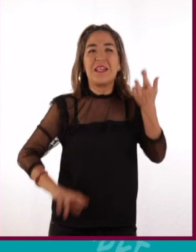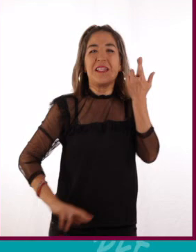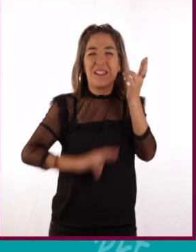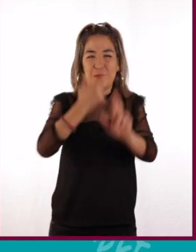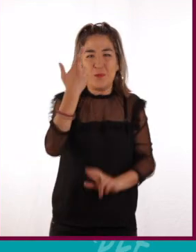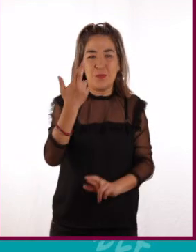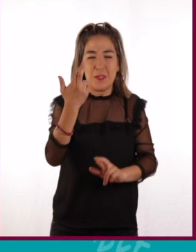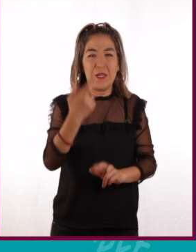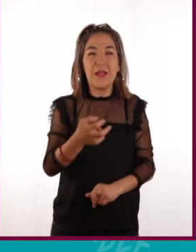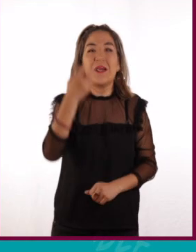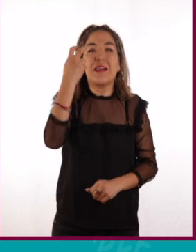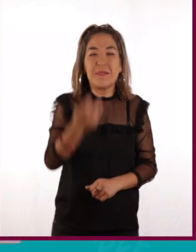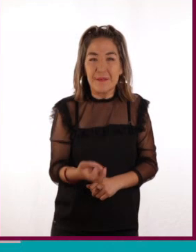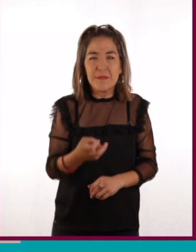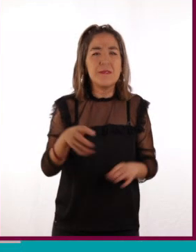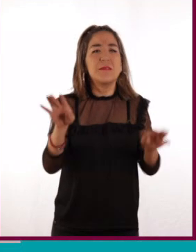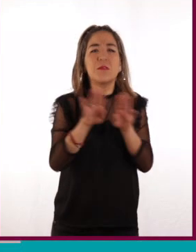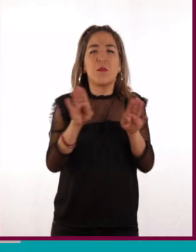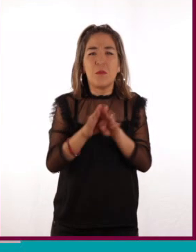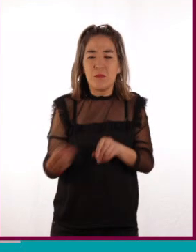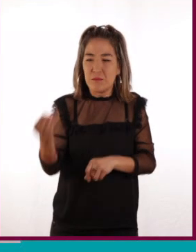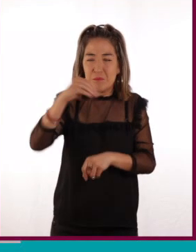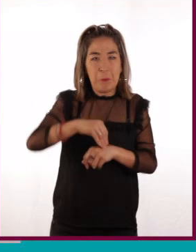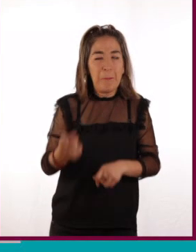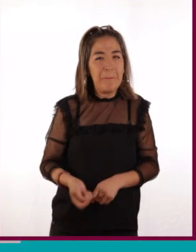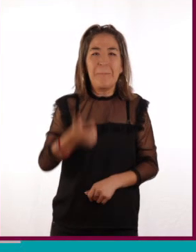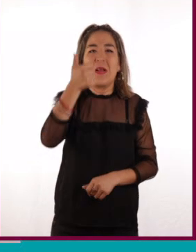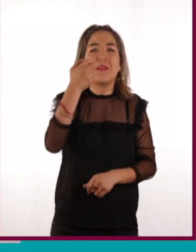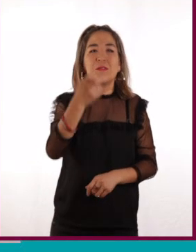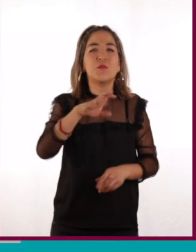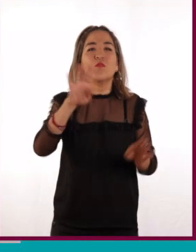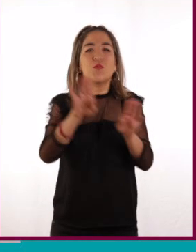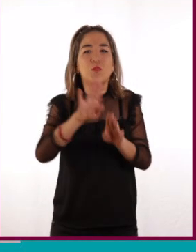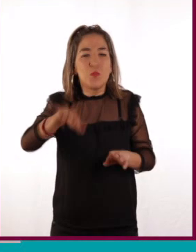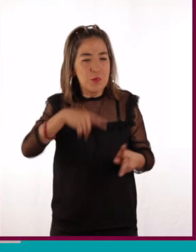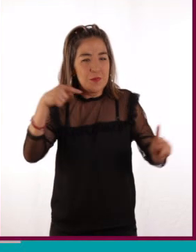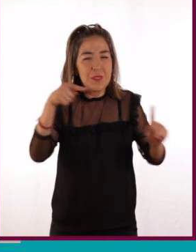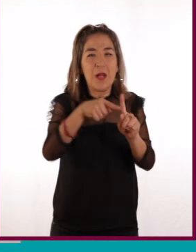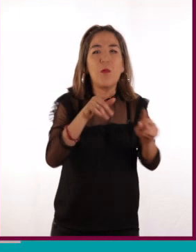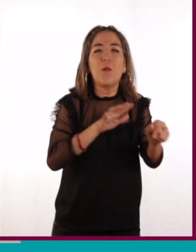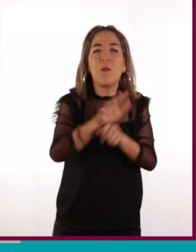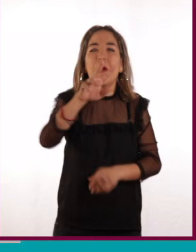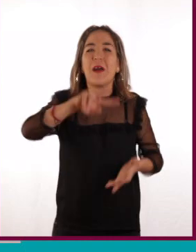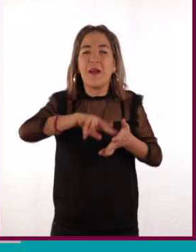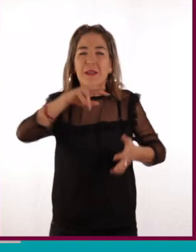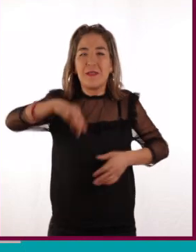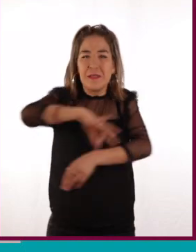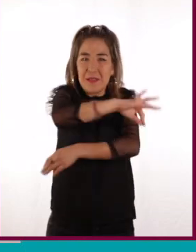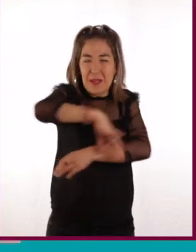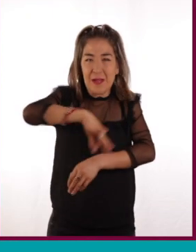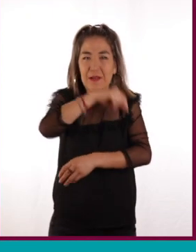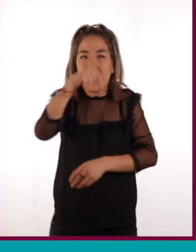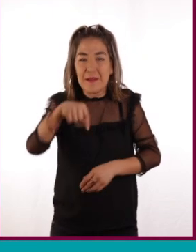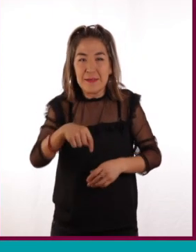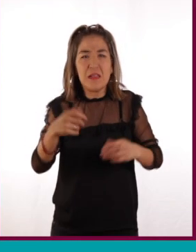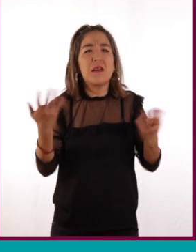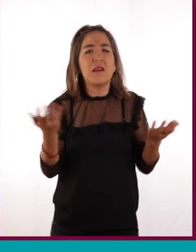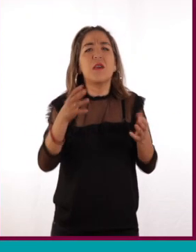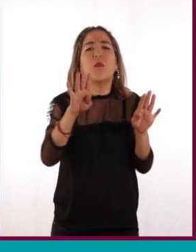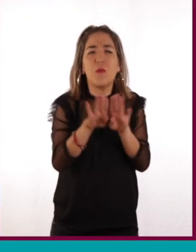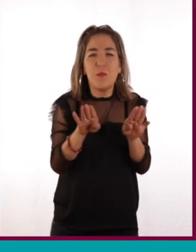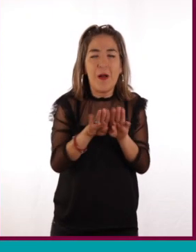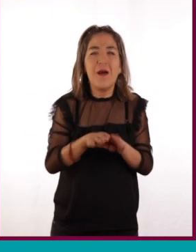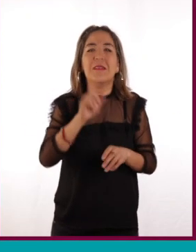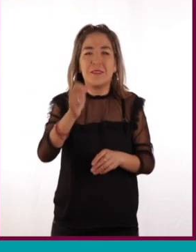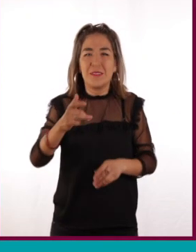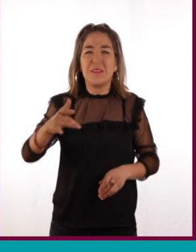del periodo posrevolucionario. Y entonces, ¿qué es lo que sucede? Estamos buscando una identidad en nuestra arquitectura. Y esta identidad